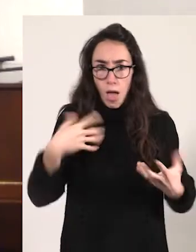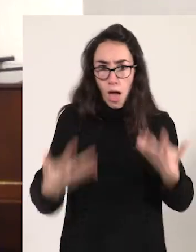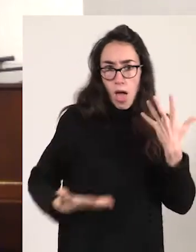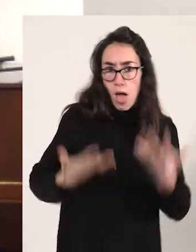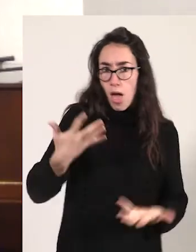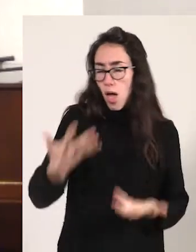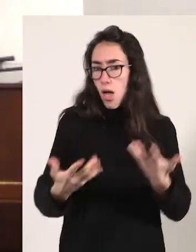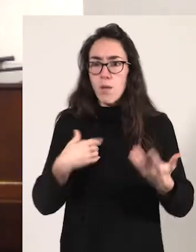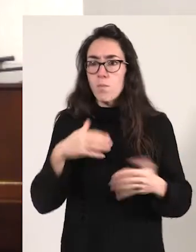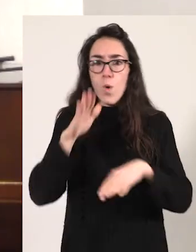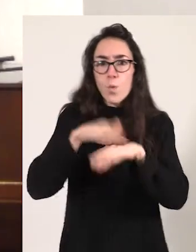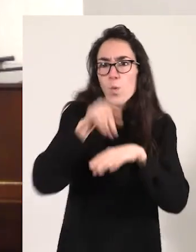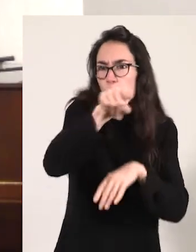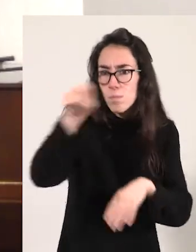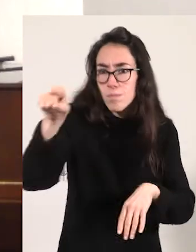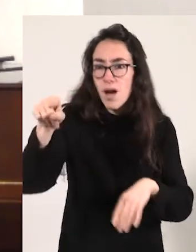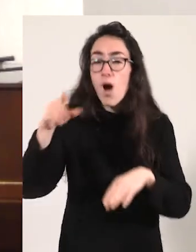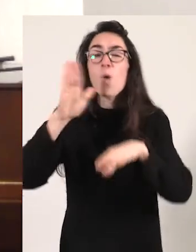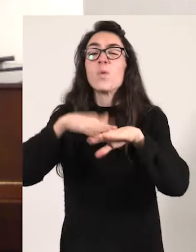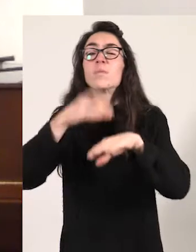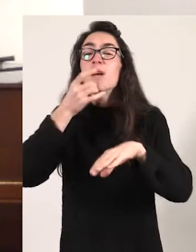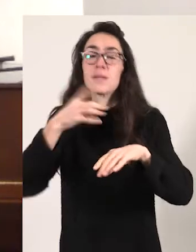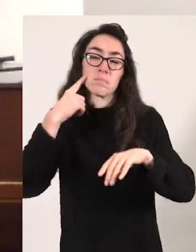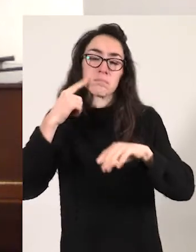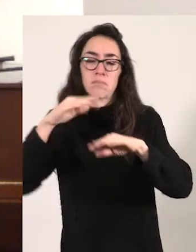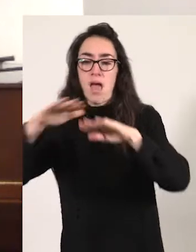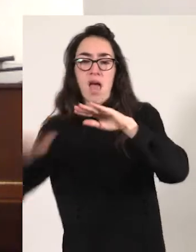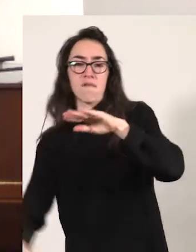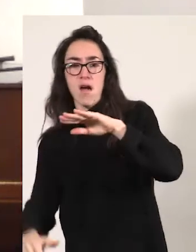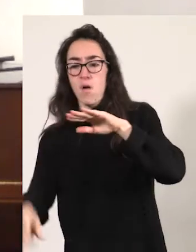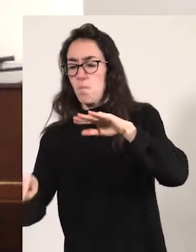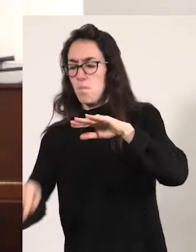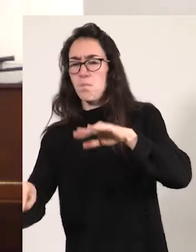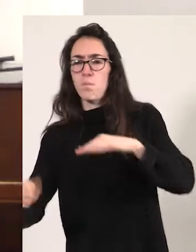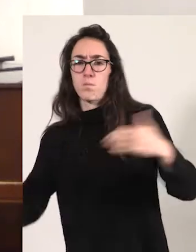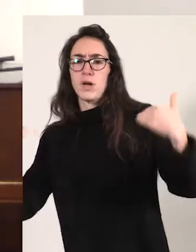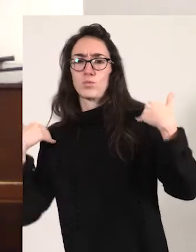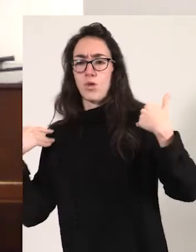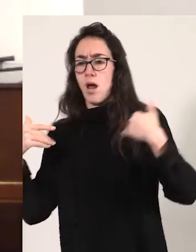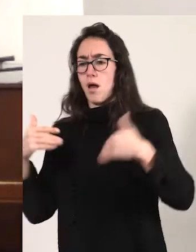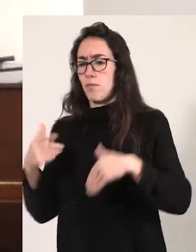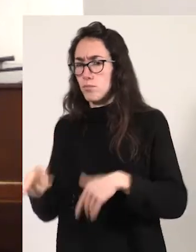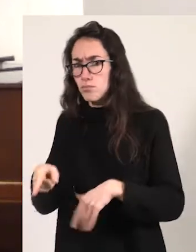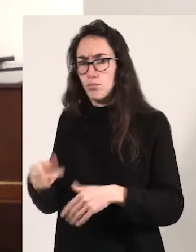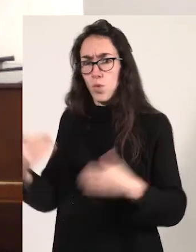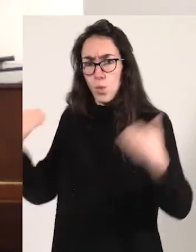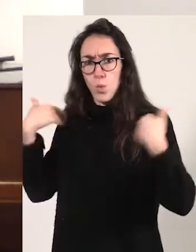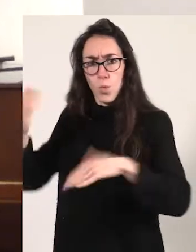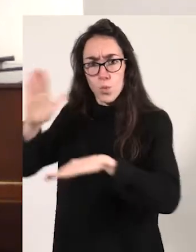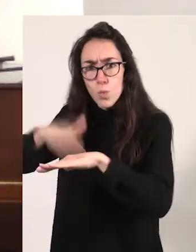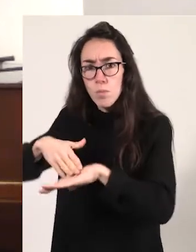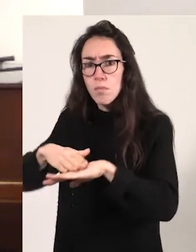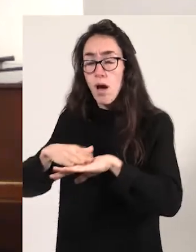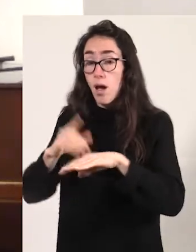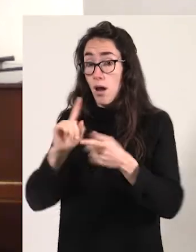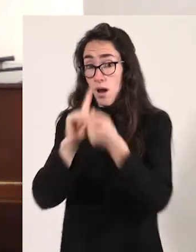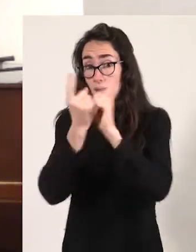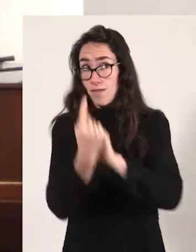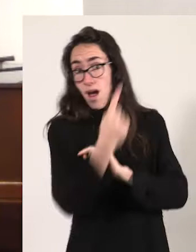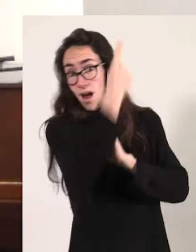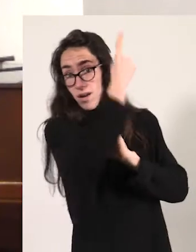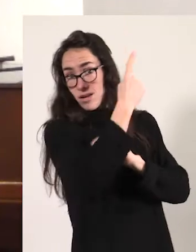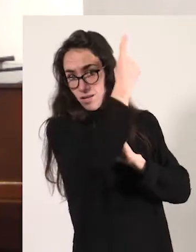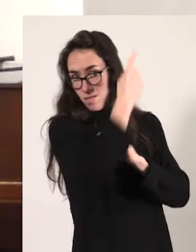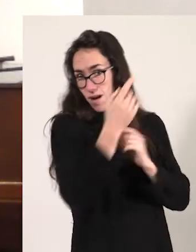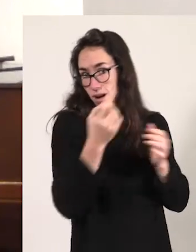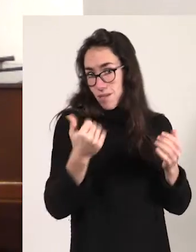desesperación, ¿no? Y tendemos a buscar esos chivos expiatorios en quienes están debajo, ¿no? Pedimos responsabilidades a quienes están debajo y no a quienes están por encima,